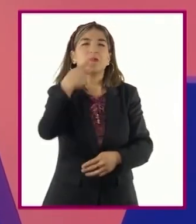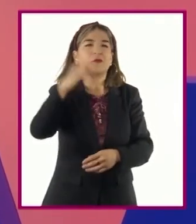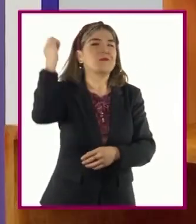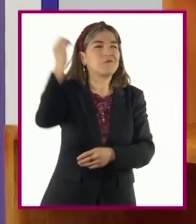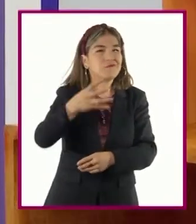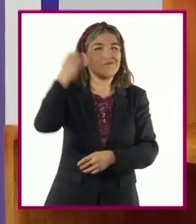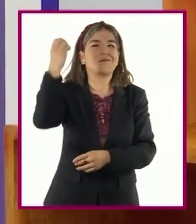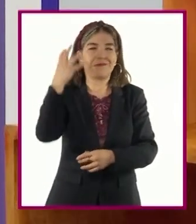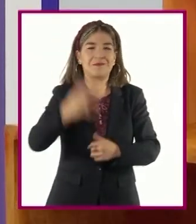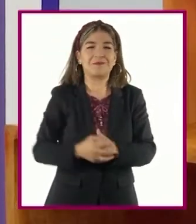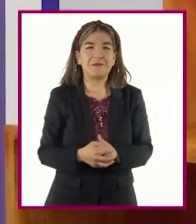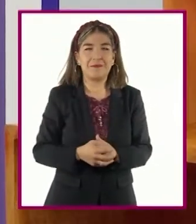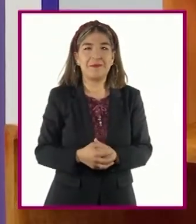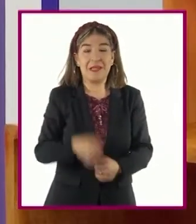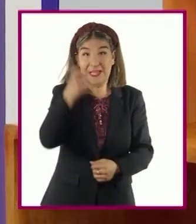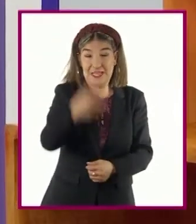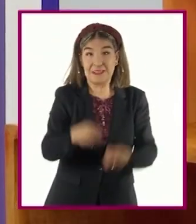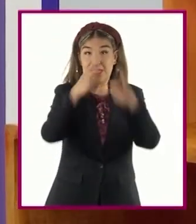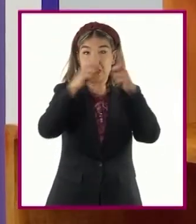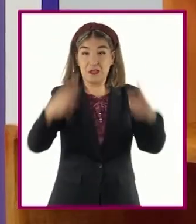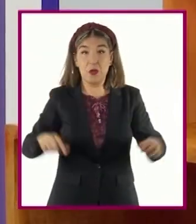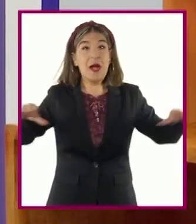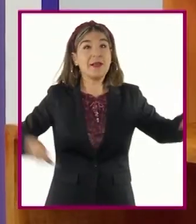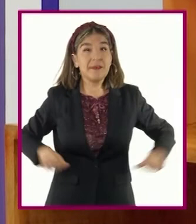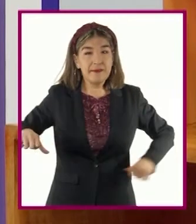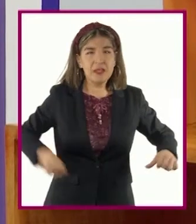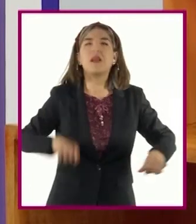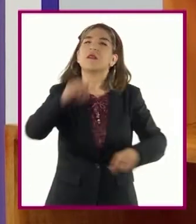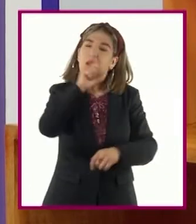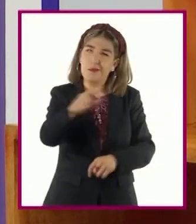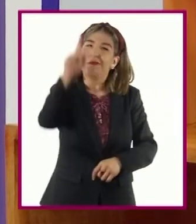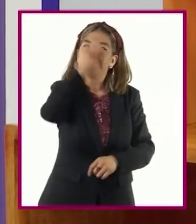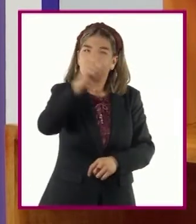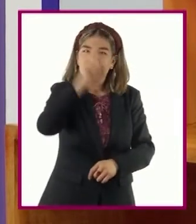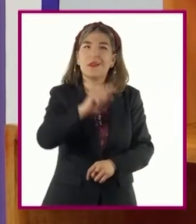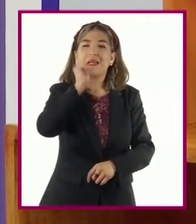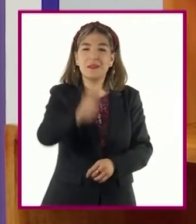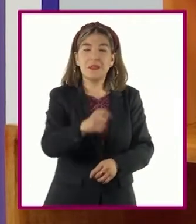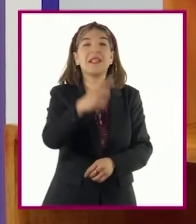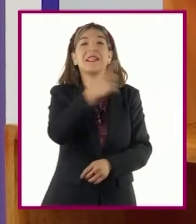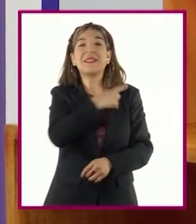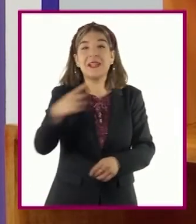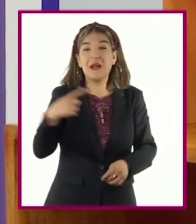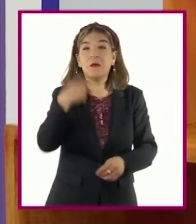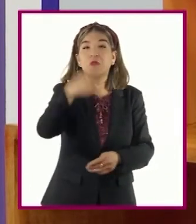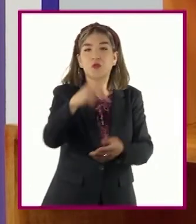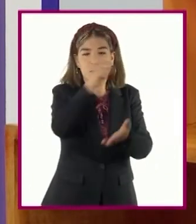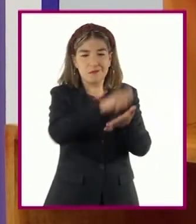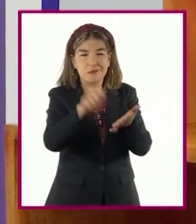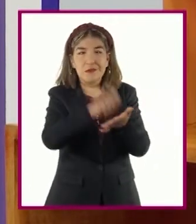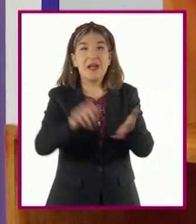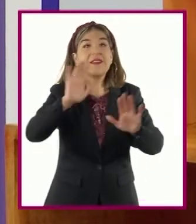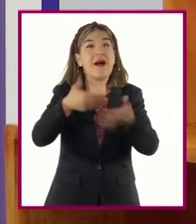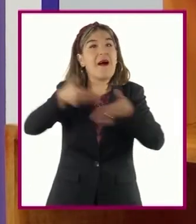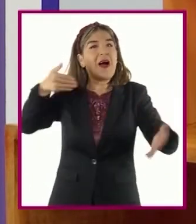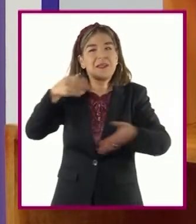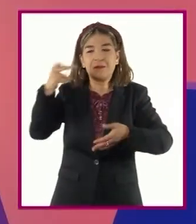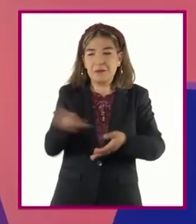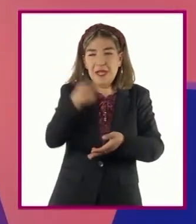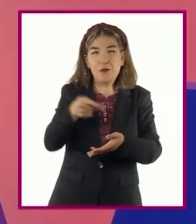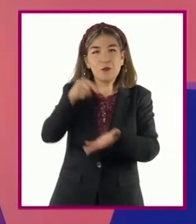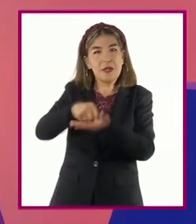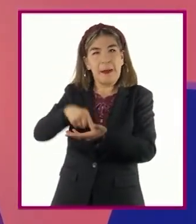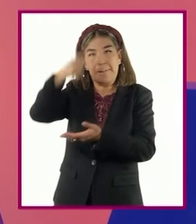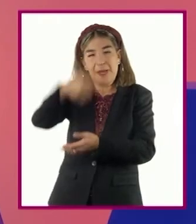expone. En el desarrollo también se aconseja que el moderador tenga escritas algunas preguntas en tarjetas